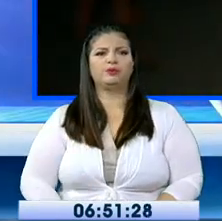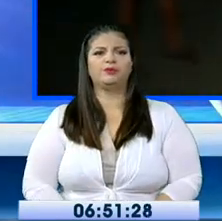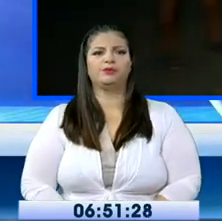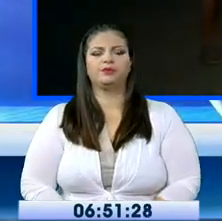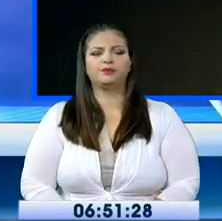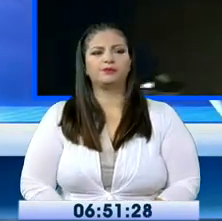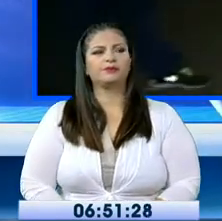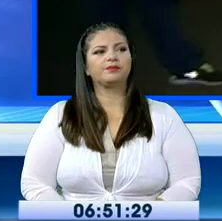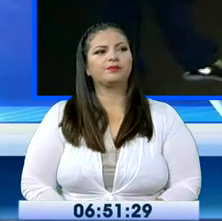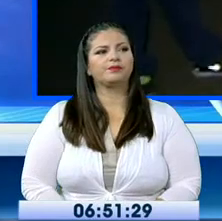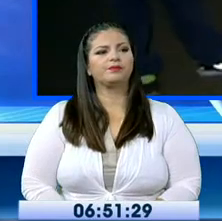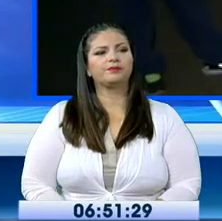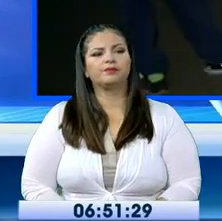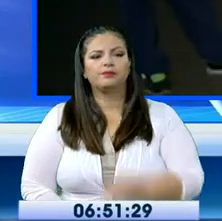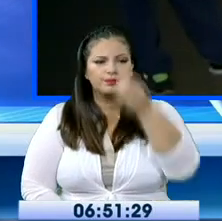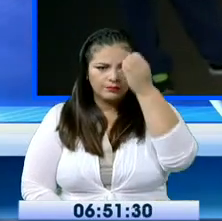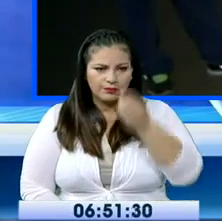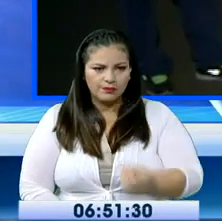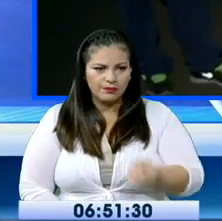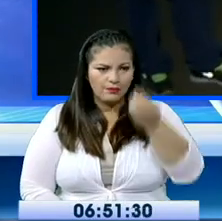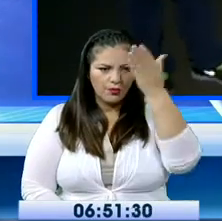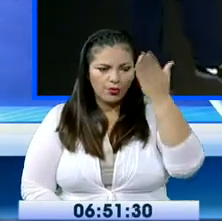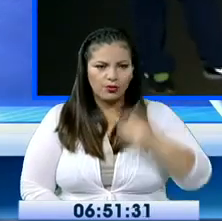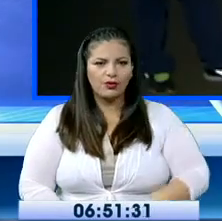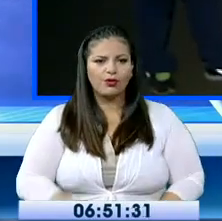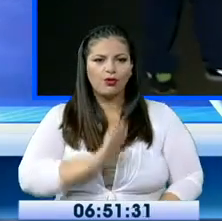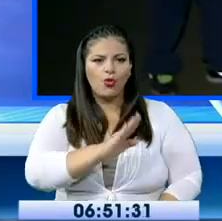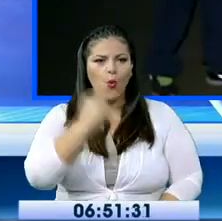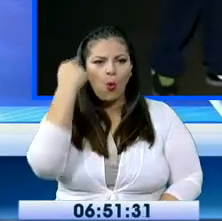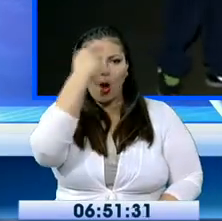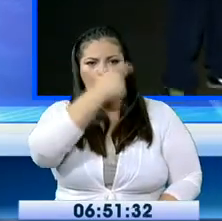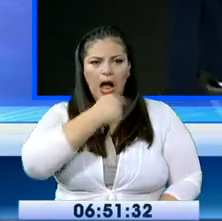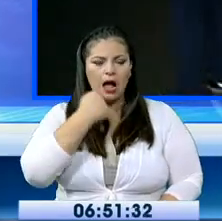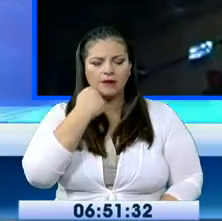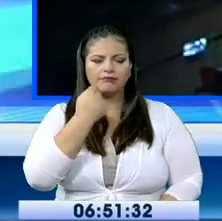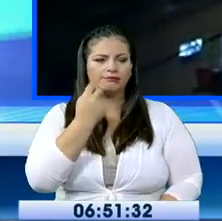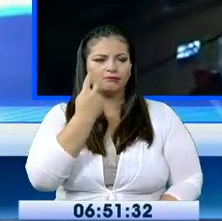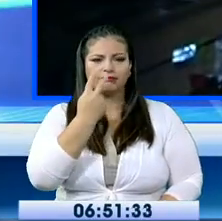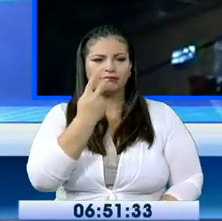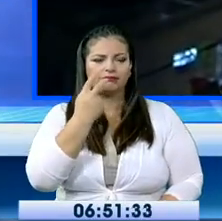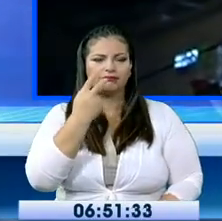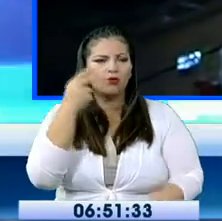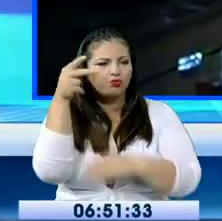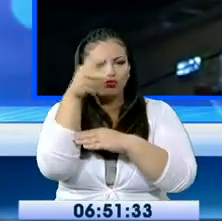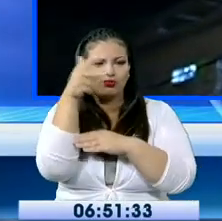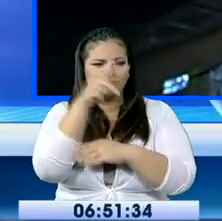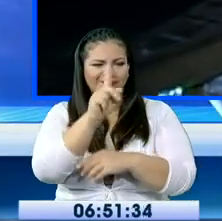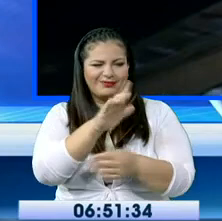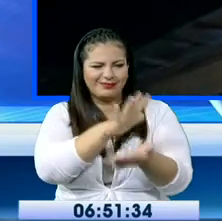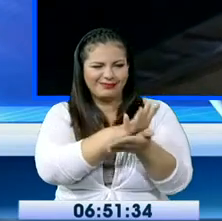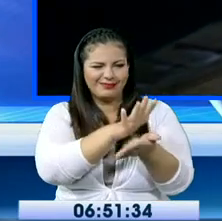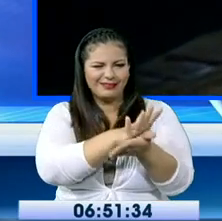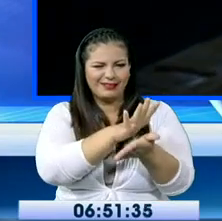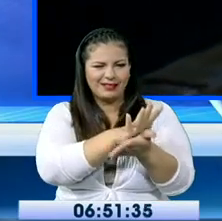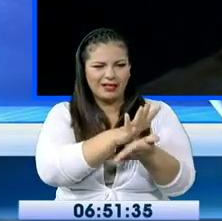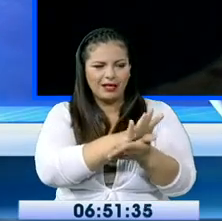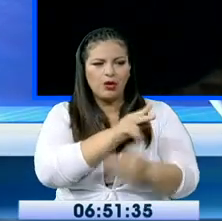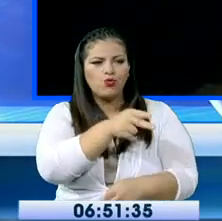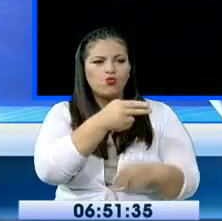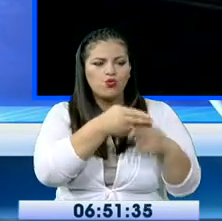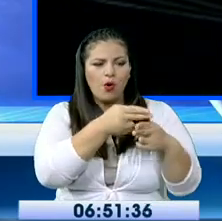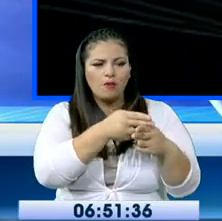días. Buenos días. Cuestión de seguridad no le vamos a sacar el rostro y tampoco le preguntaré su nombre. Cuénteme, ¿a qué se debe